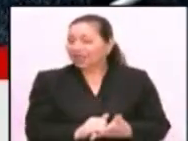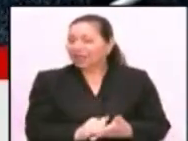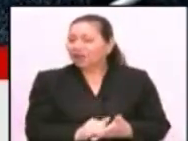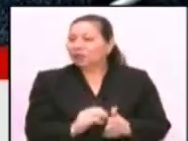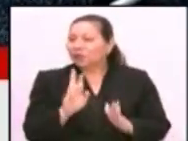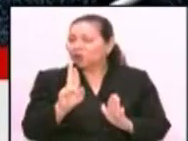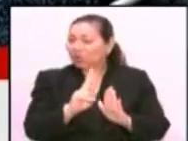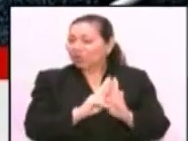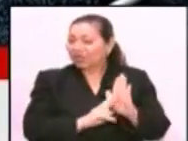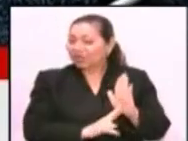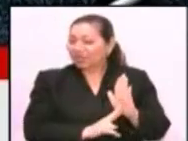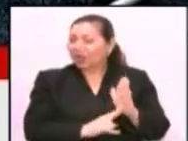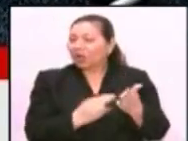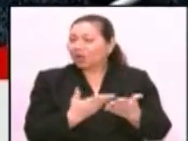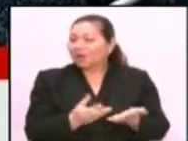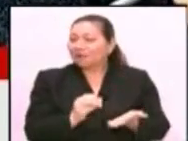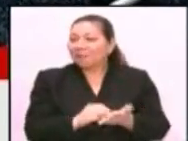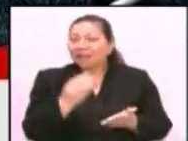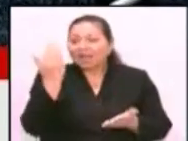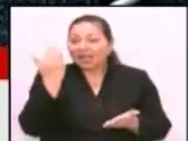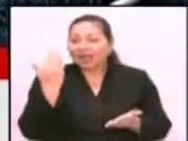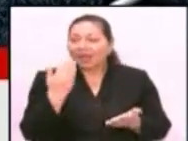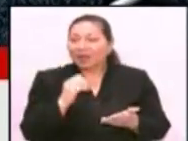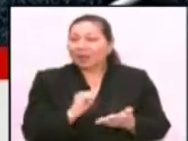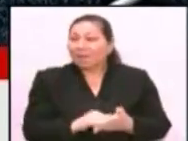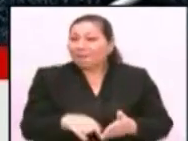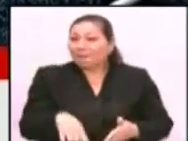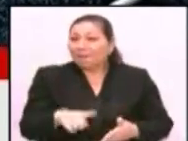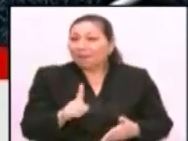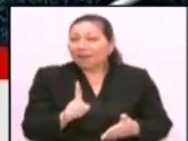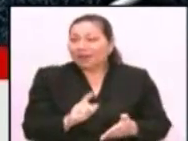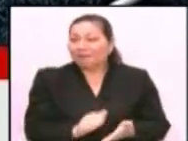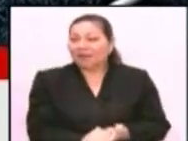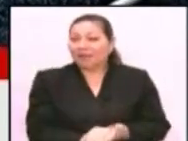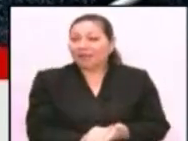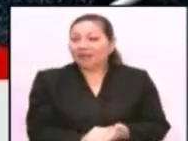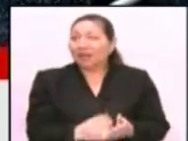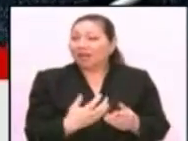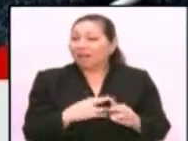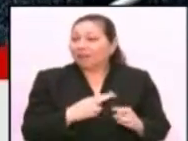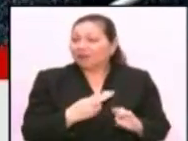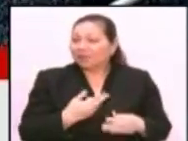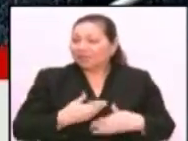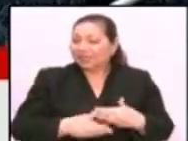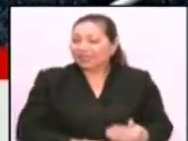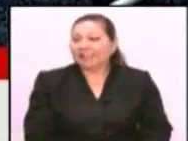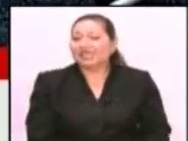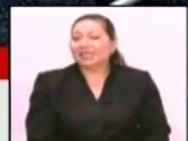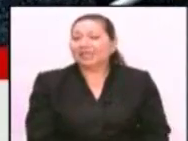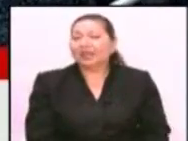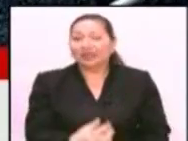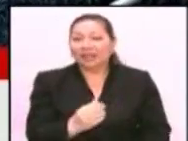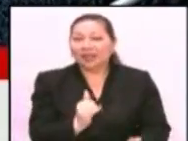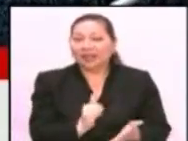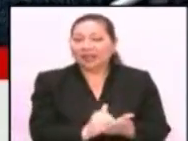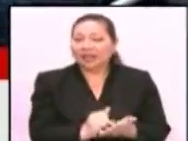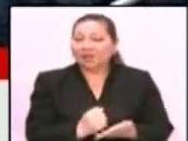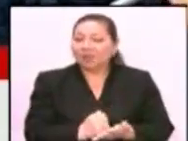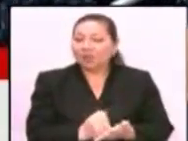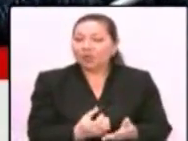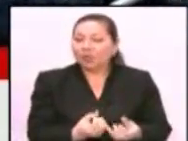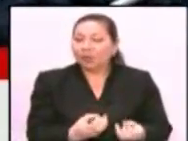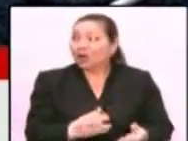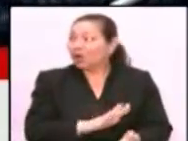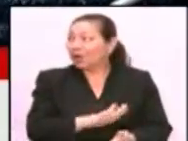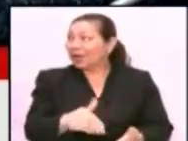sus reglamentos y sus cosas son muy antiguos. Es la primera vez que se está haciendo un esfuerzo por salir adelante. Y creo que eso va a ayudar